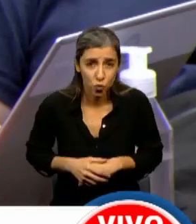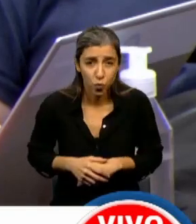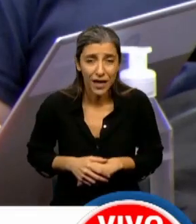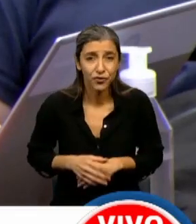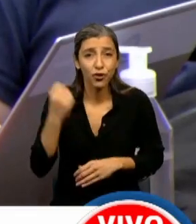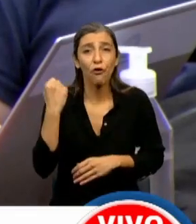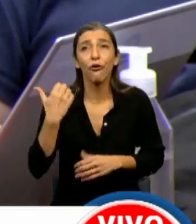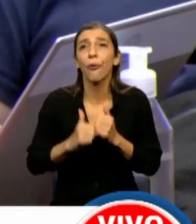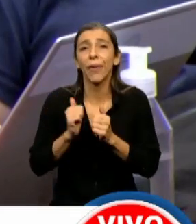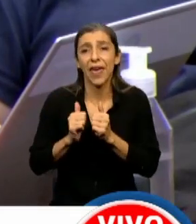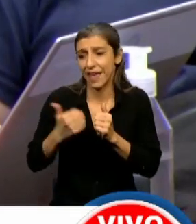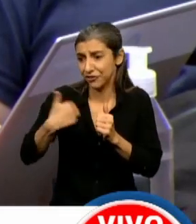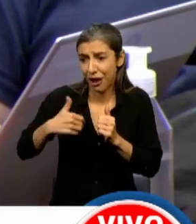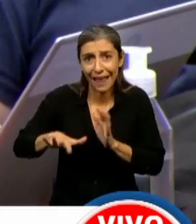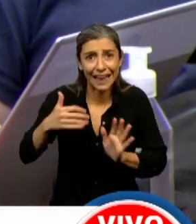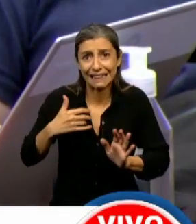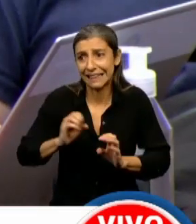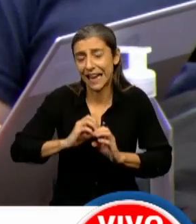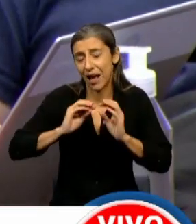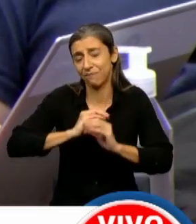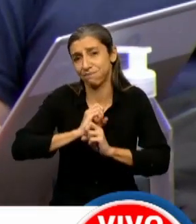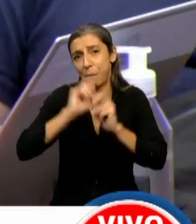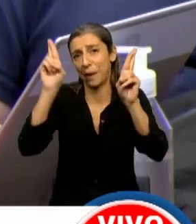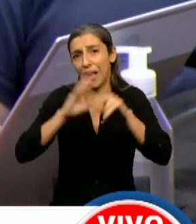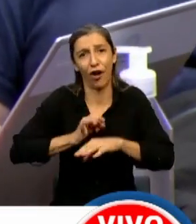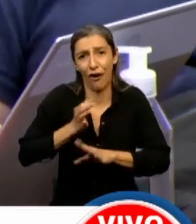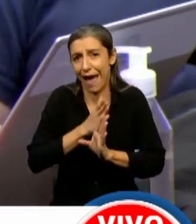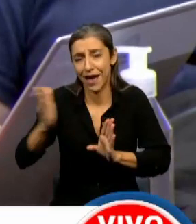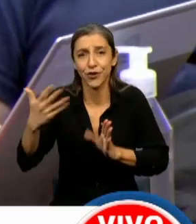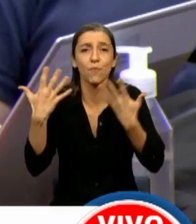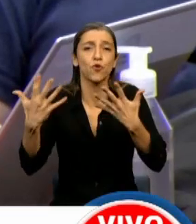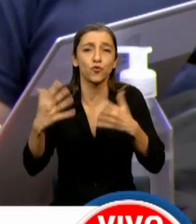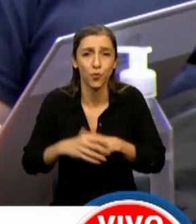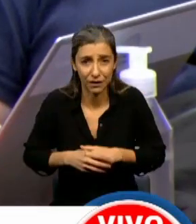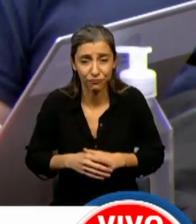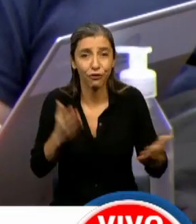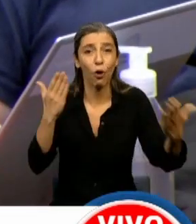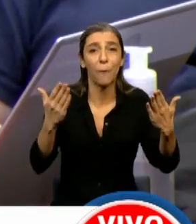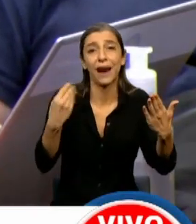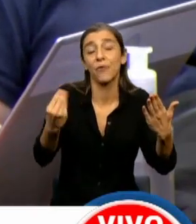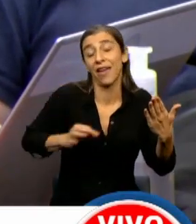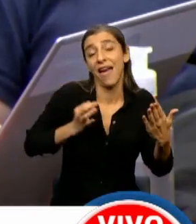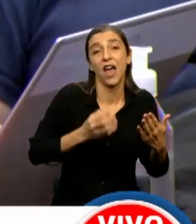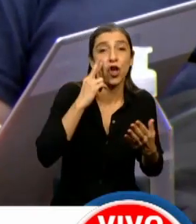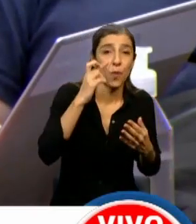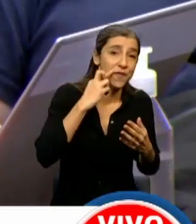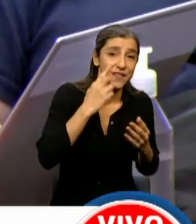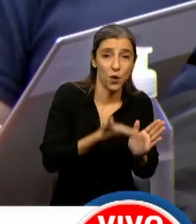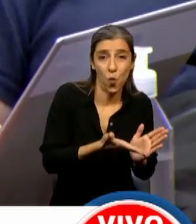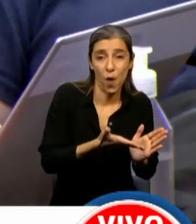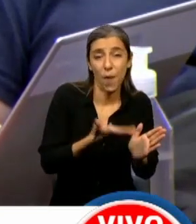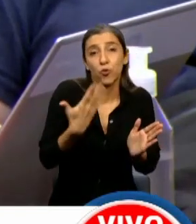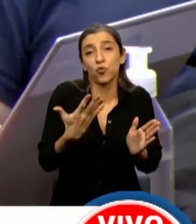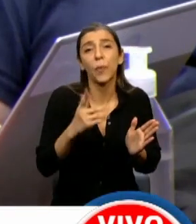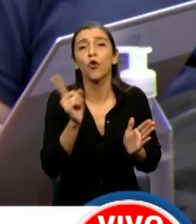económica argentina. Cualquier indicador que tomemos nos va a dar bien. Sino con 2019. Pero no solo por la discusión sobre la gestión